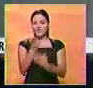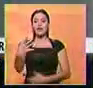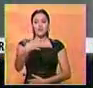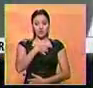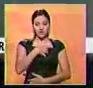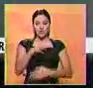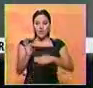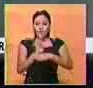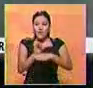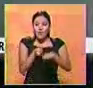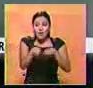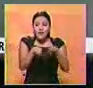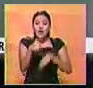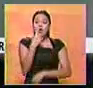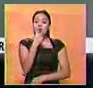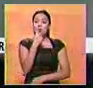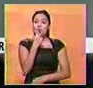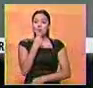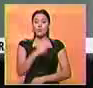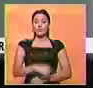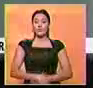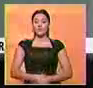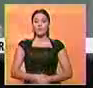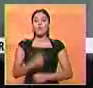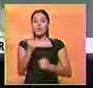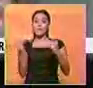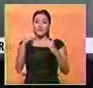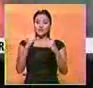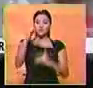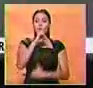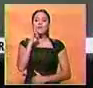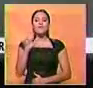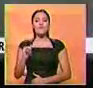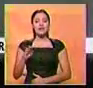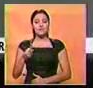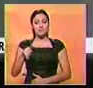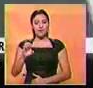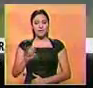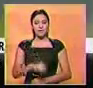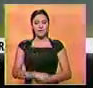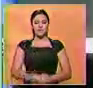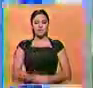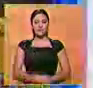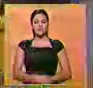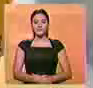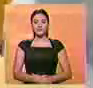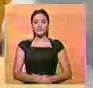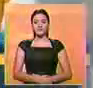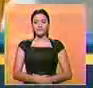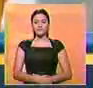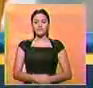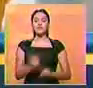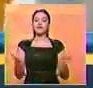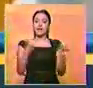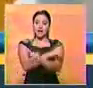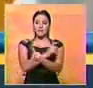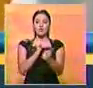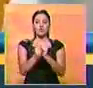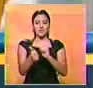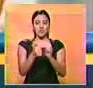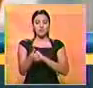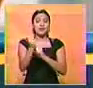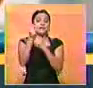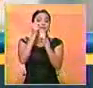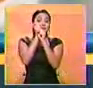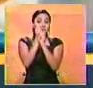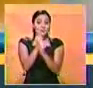de la Fórmula 1 con 78 puntos, uno más que Felipe Massa. Pero con tan solo un punto. Bien, y más deportes. Se espera